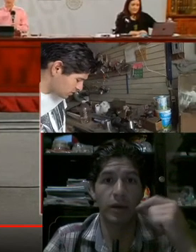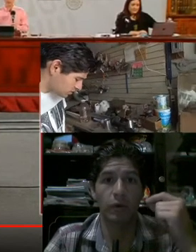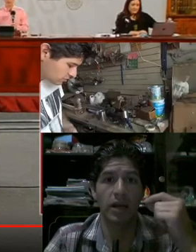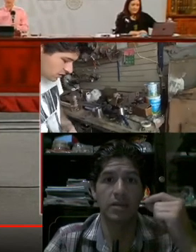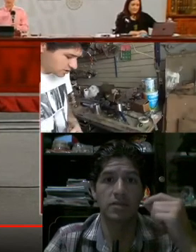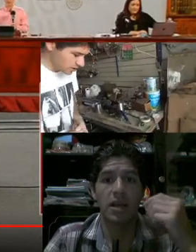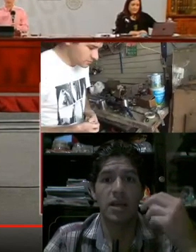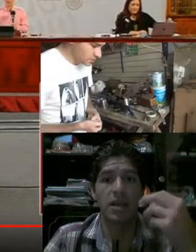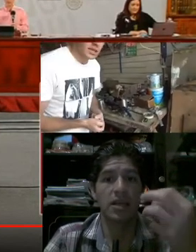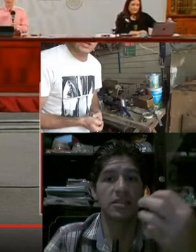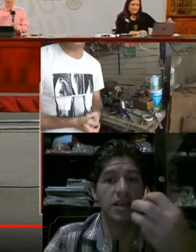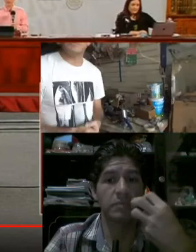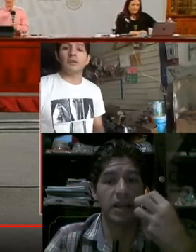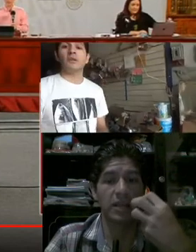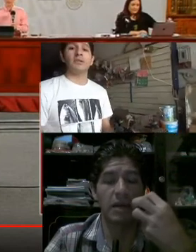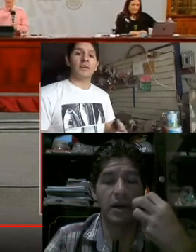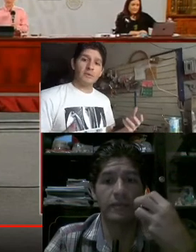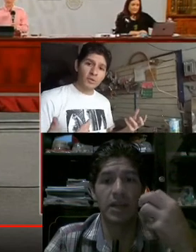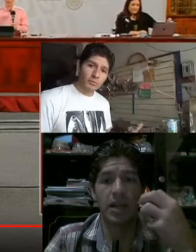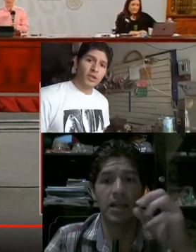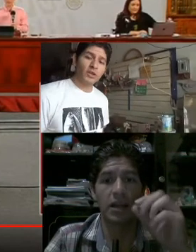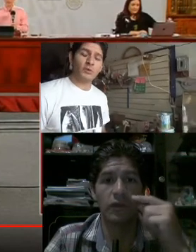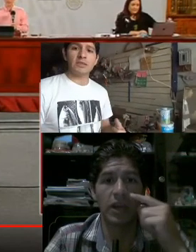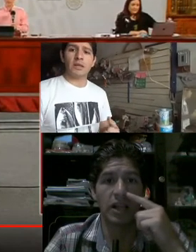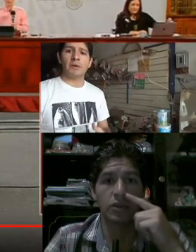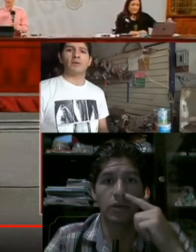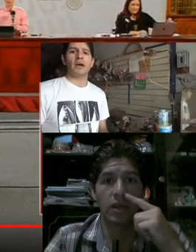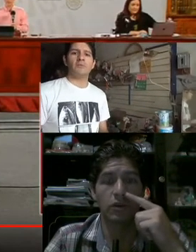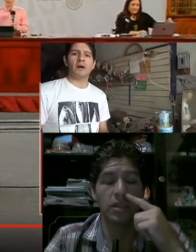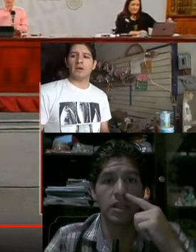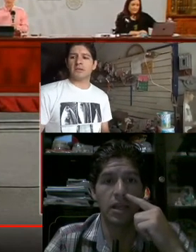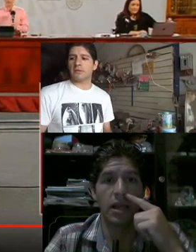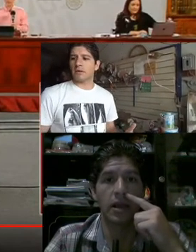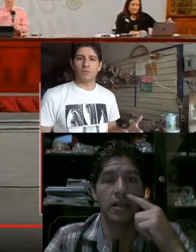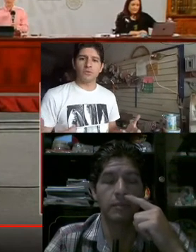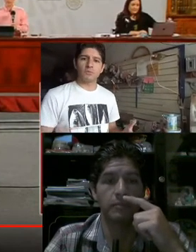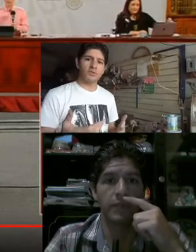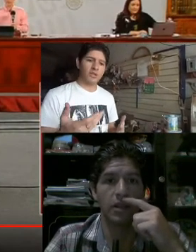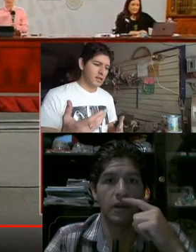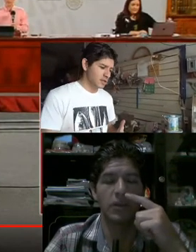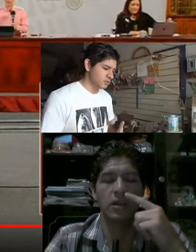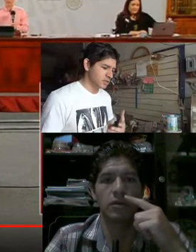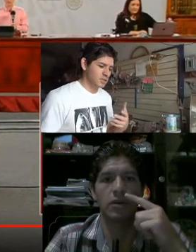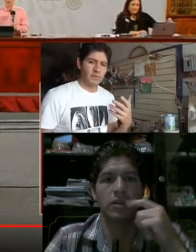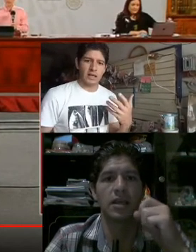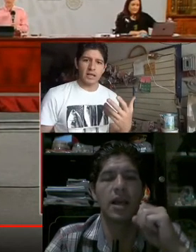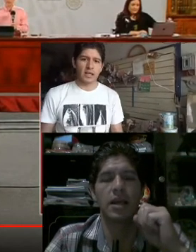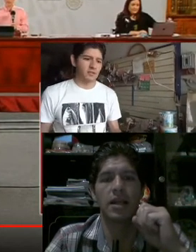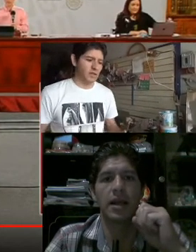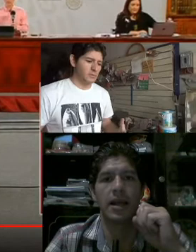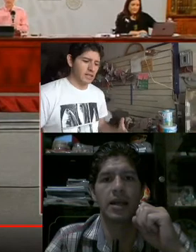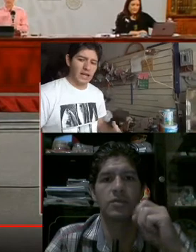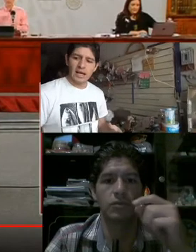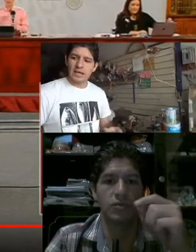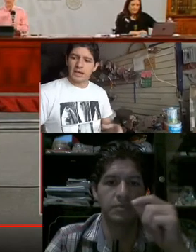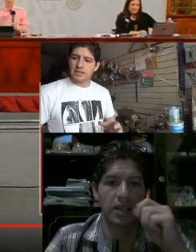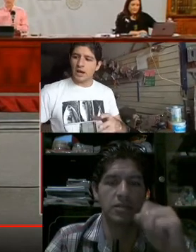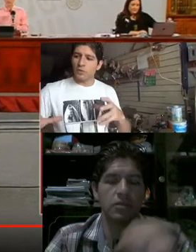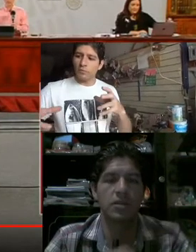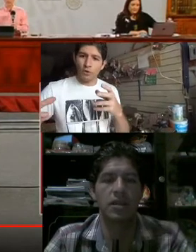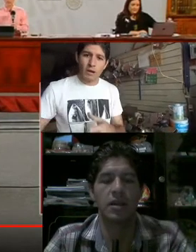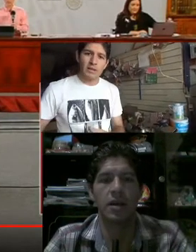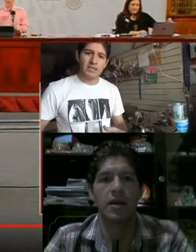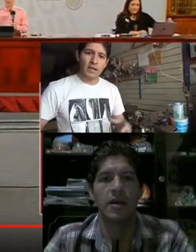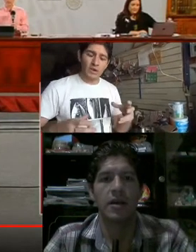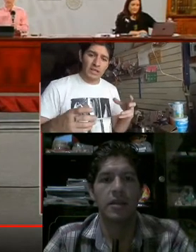el cubrebocas y se impregnaban en el fieltro que yo tenía, en el fieltro que yo tenía en la nariz, unos